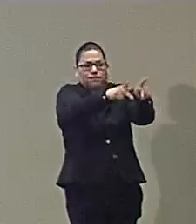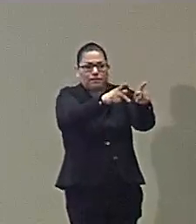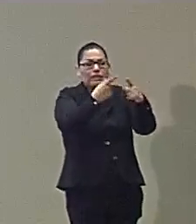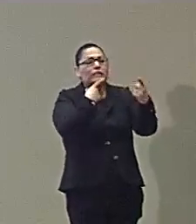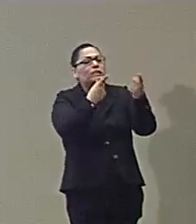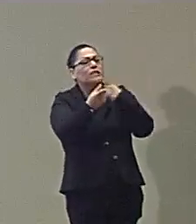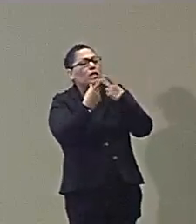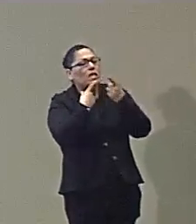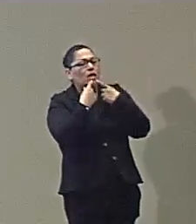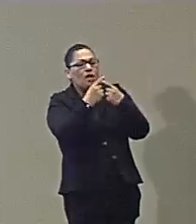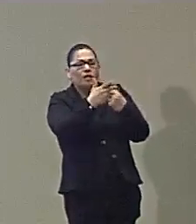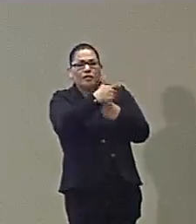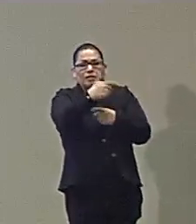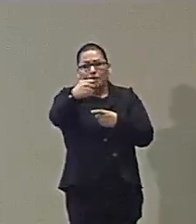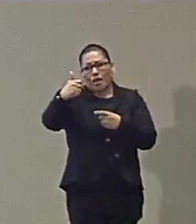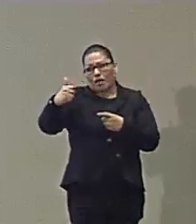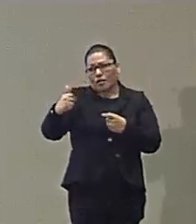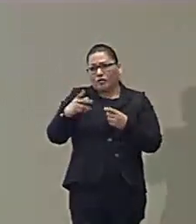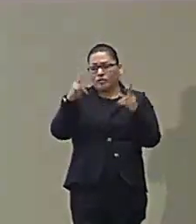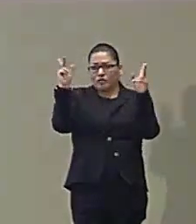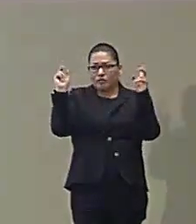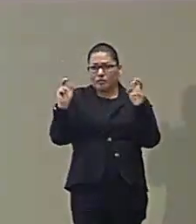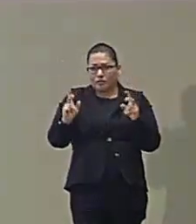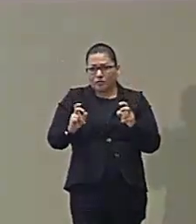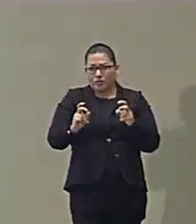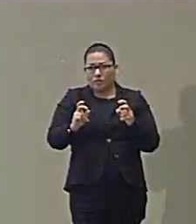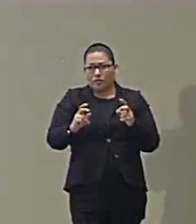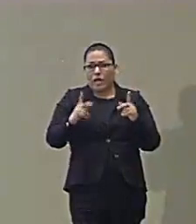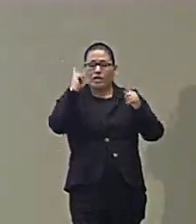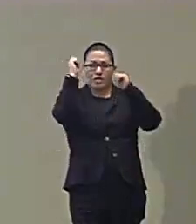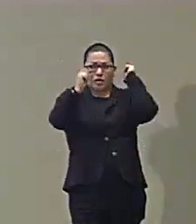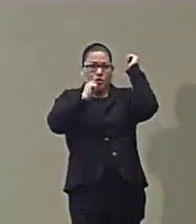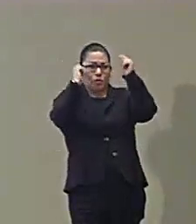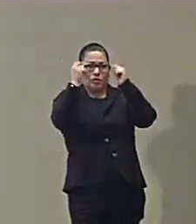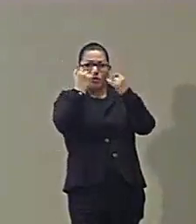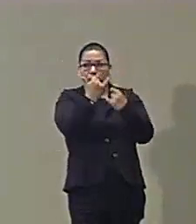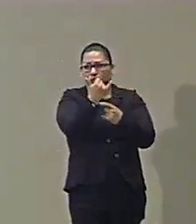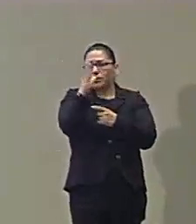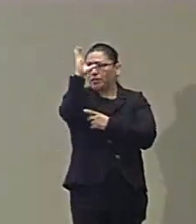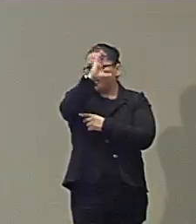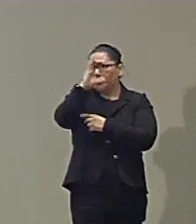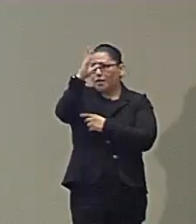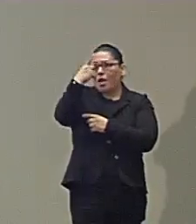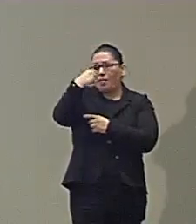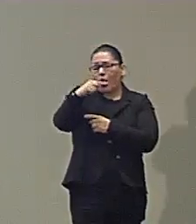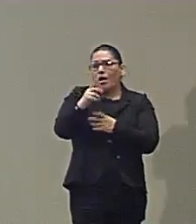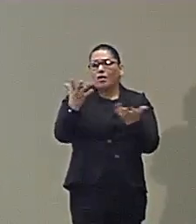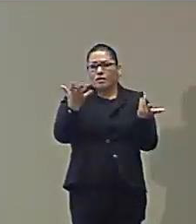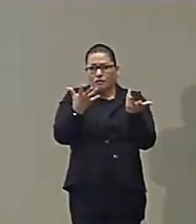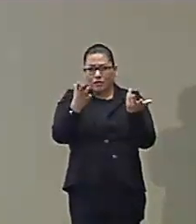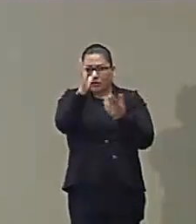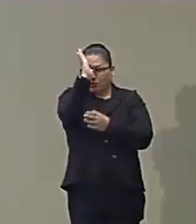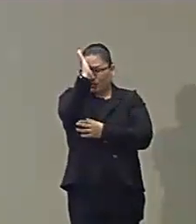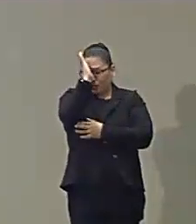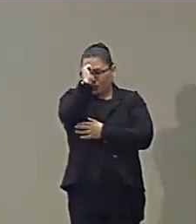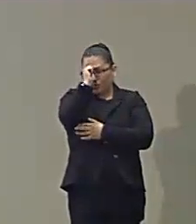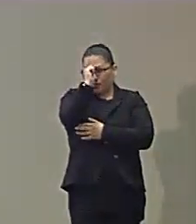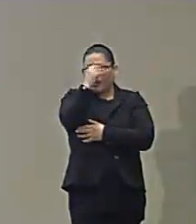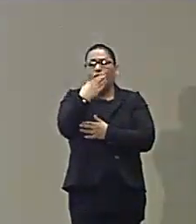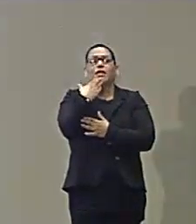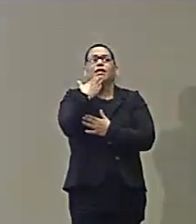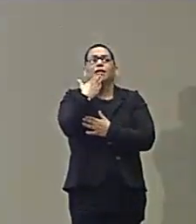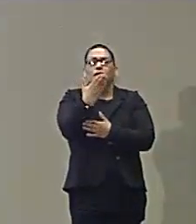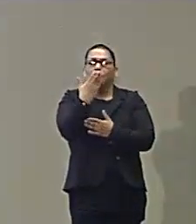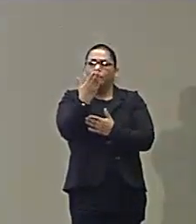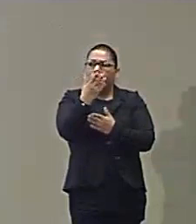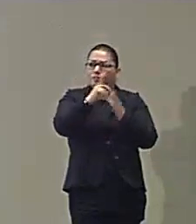a los temas relevantes del turismo y de la cultura para crear acuerdos en beneficio de